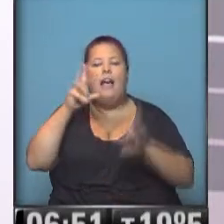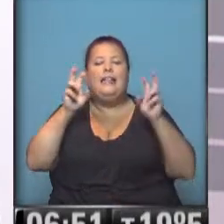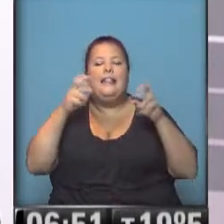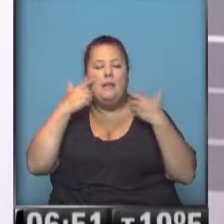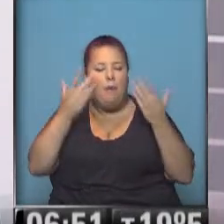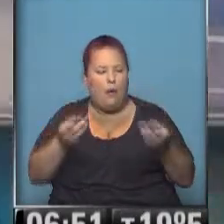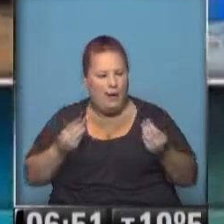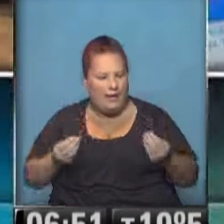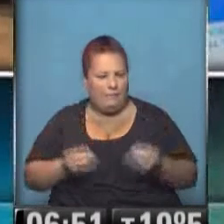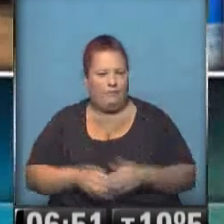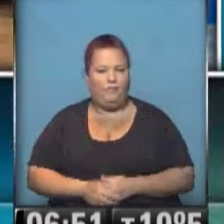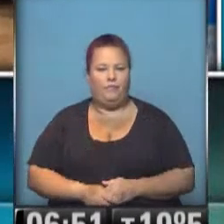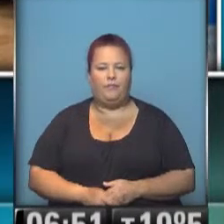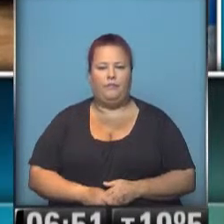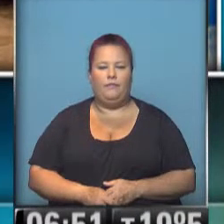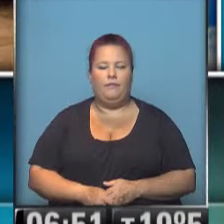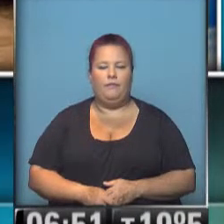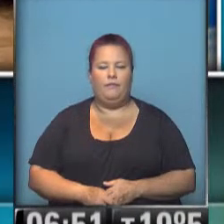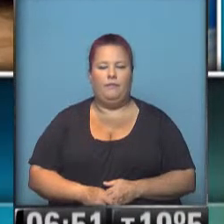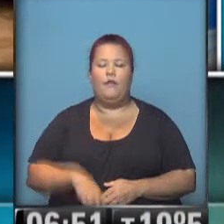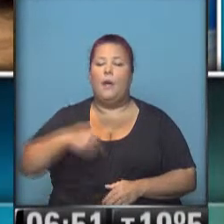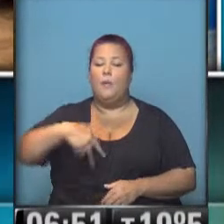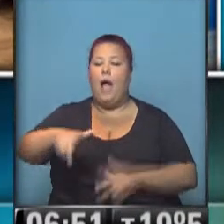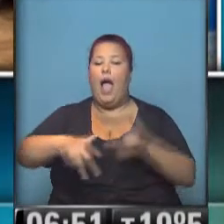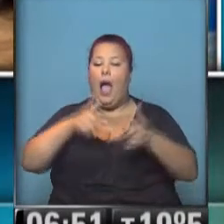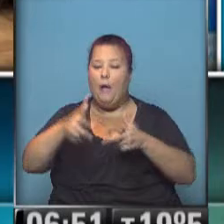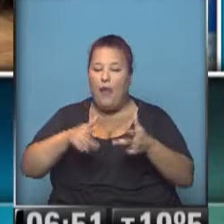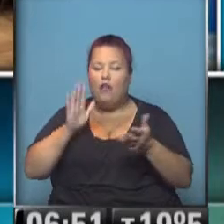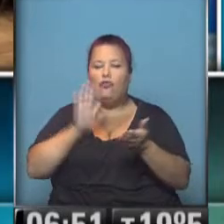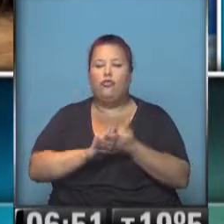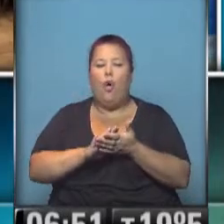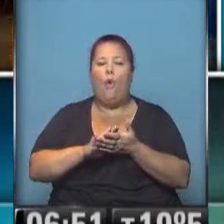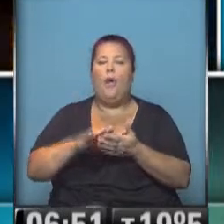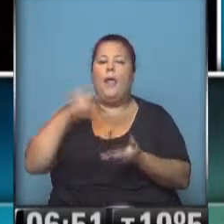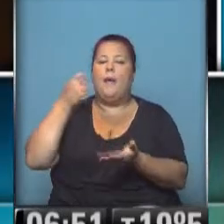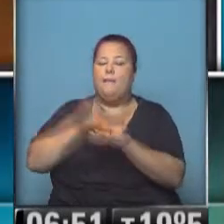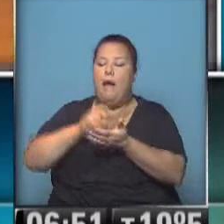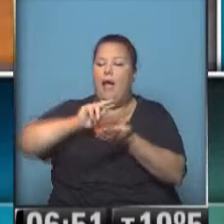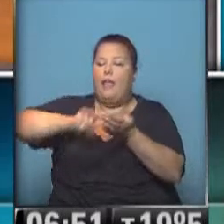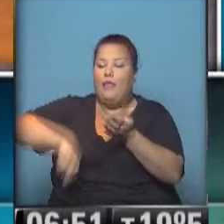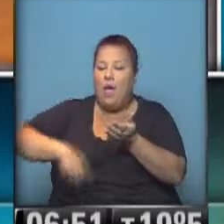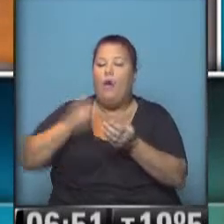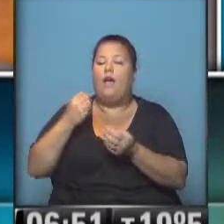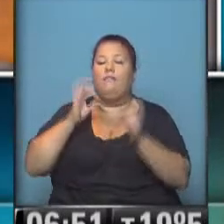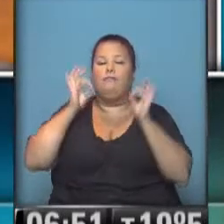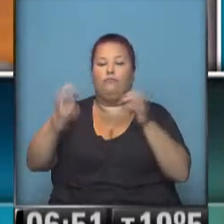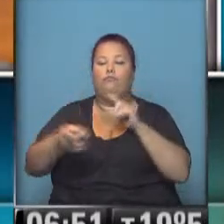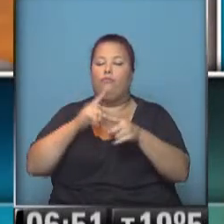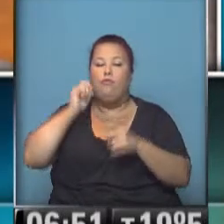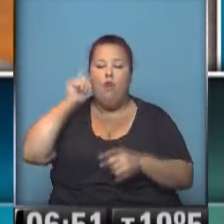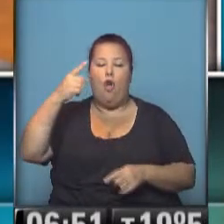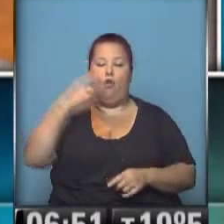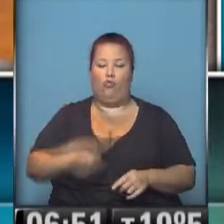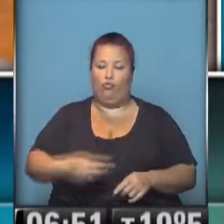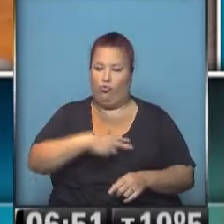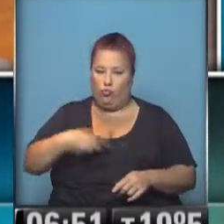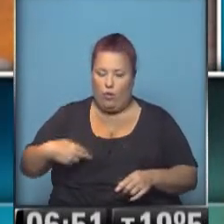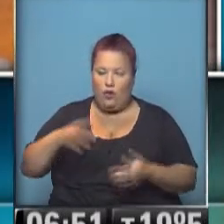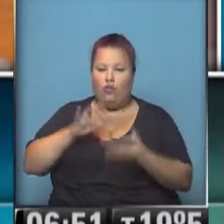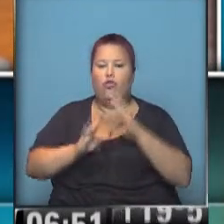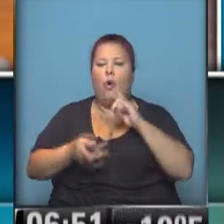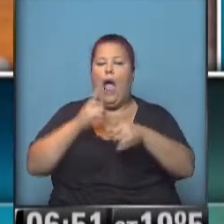noticias. Nadia, estaremos hablando del desendeudamiento y el convenio que se alcanzó con Suiza en el marco del